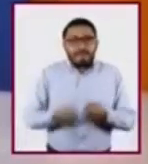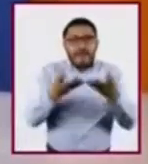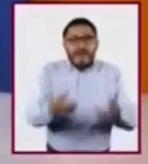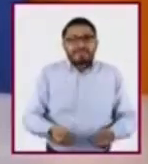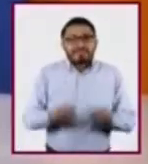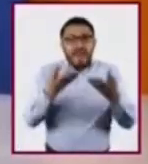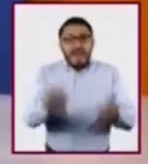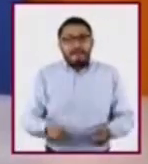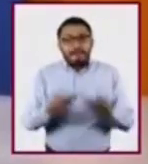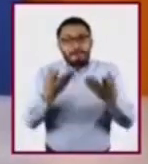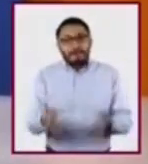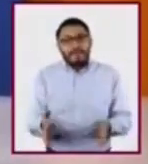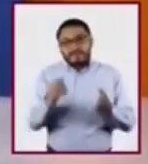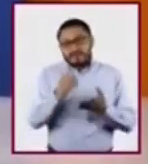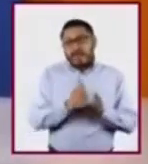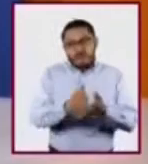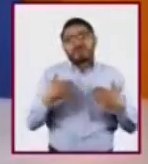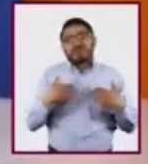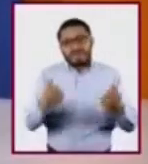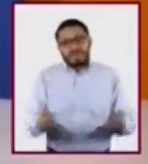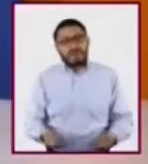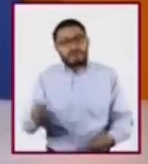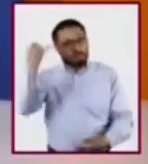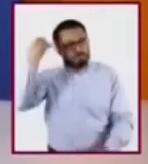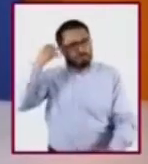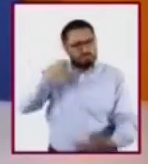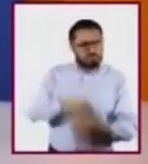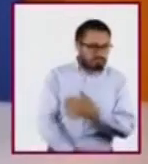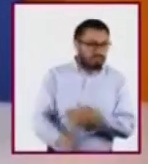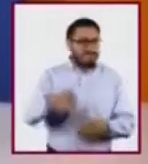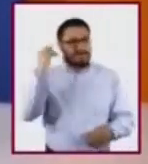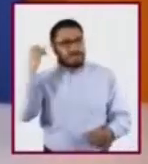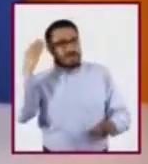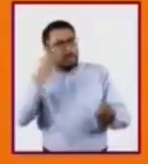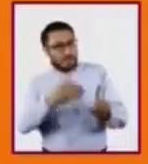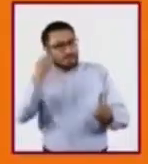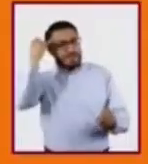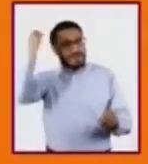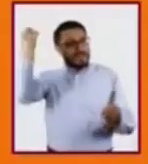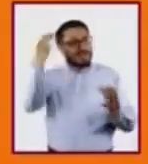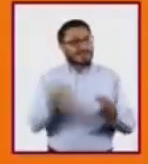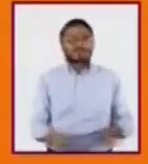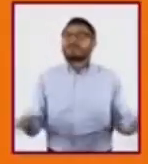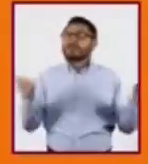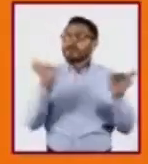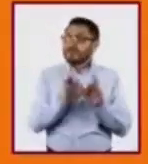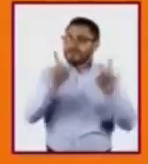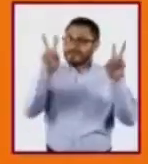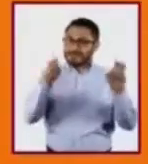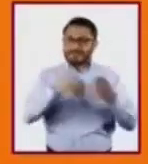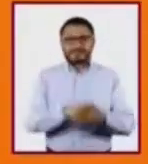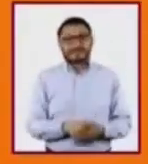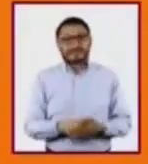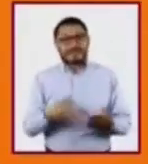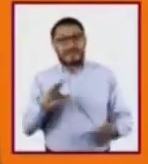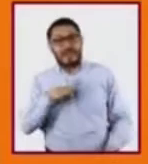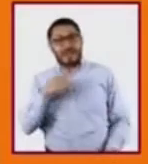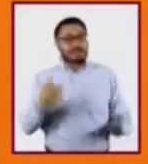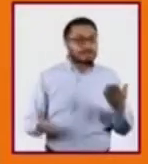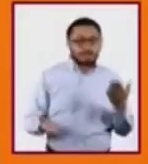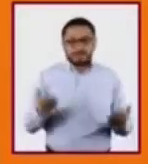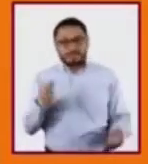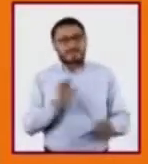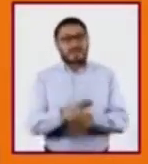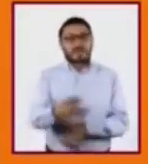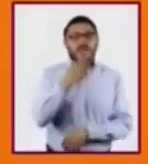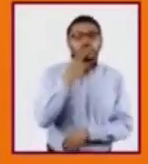y permiten comprender con mayor profundidad la idea principal. Se distinguen por su función, por